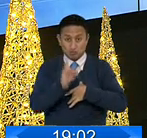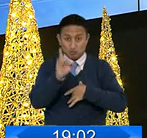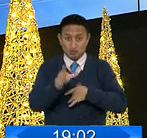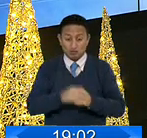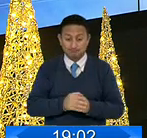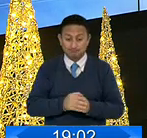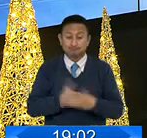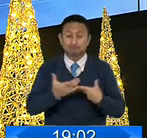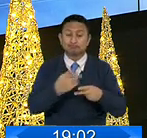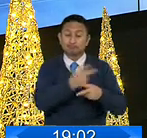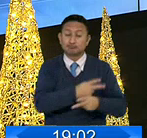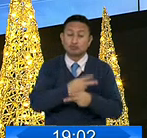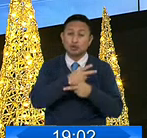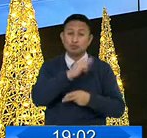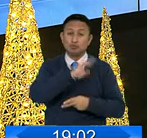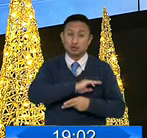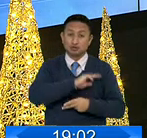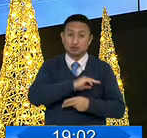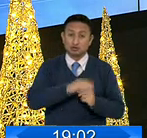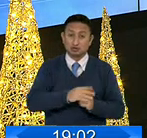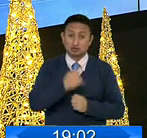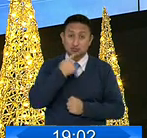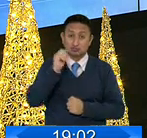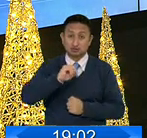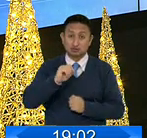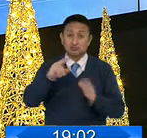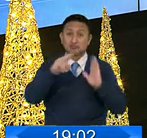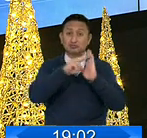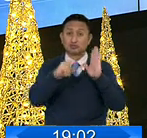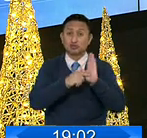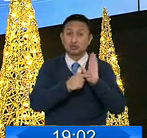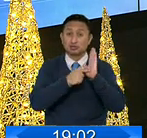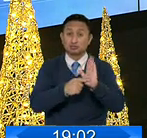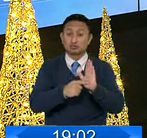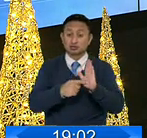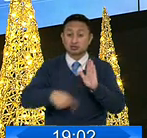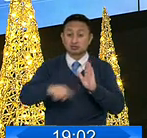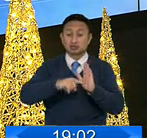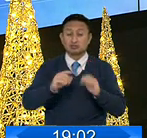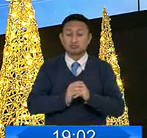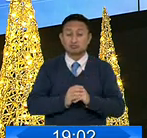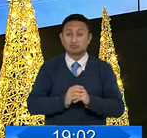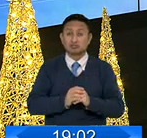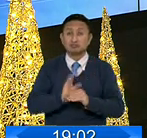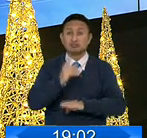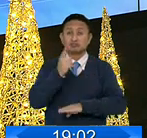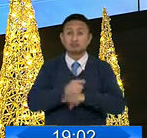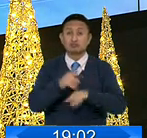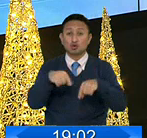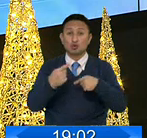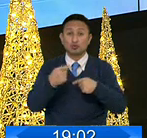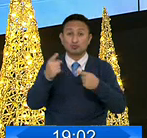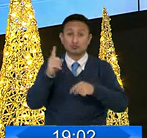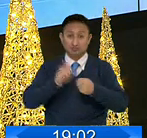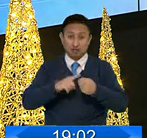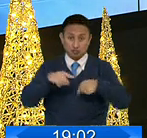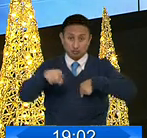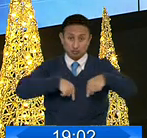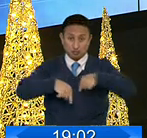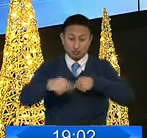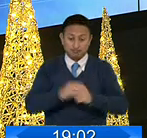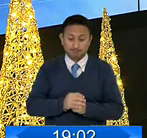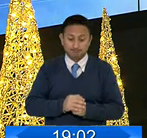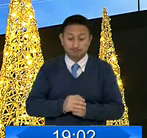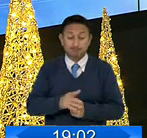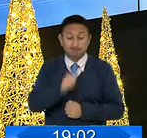Metropolitano mantiene vigente la ordenanza que norma las disposiciones para circular en la capital. En el caso de incumplirlas,